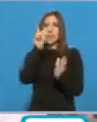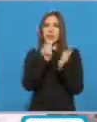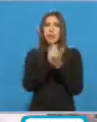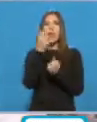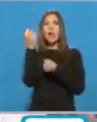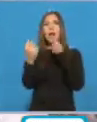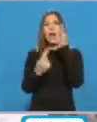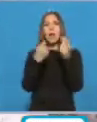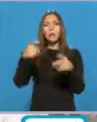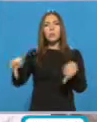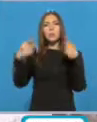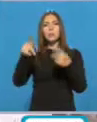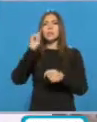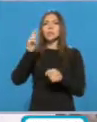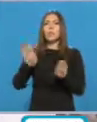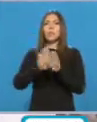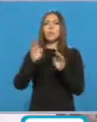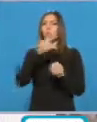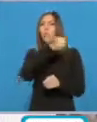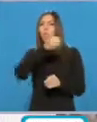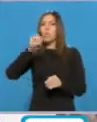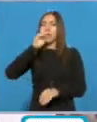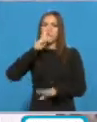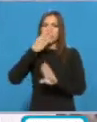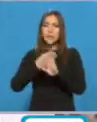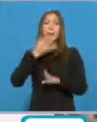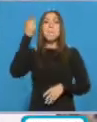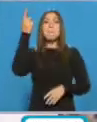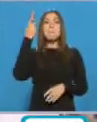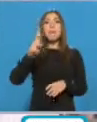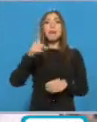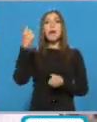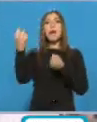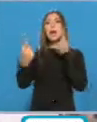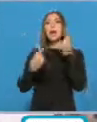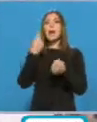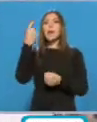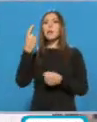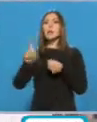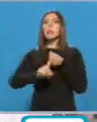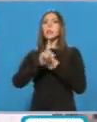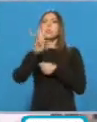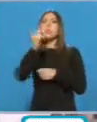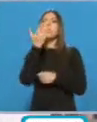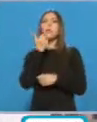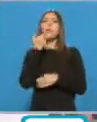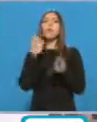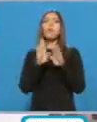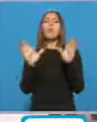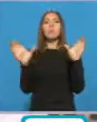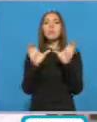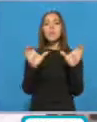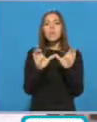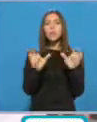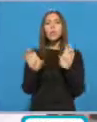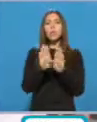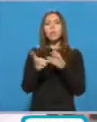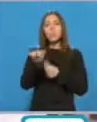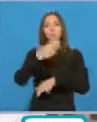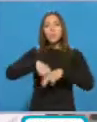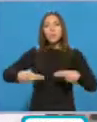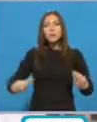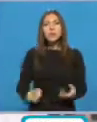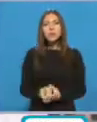muy responsable. Aquí a veces el problema es los que pues no piden una certificación en manejo de fauna